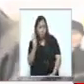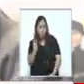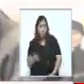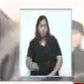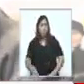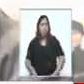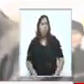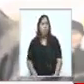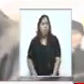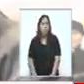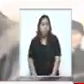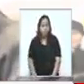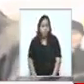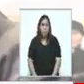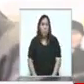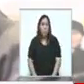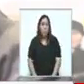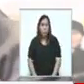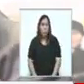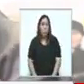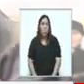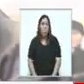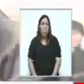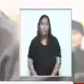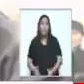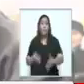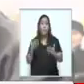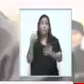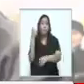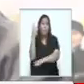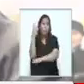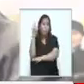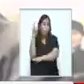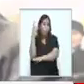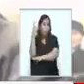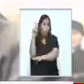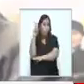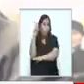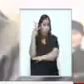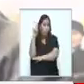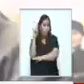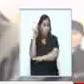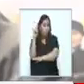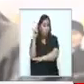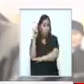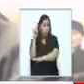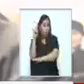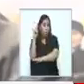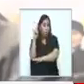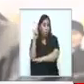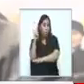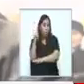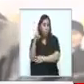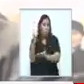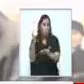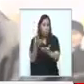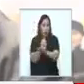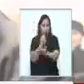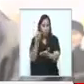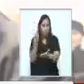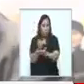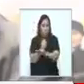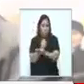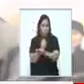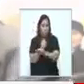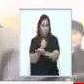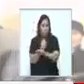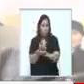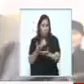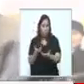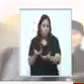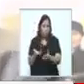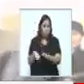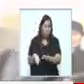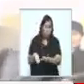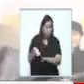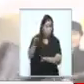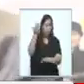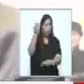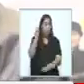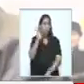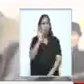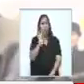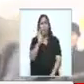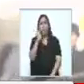de llevar el Producto Interno Bruto de Bolivia de 9.549 millones de dólares a